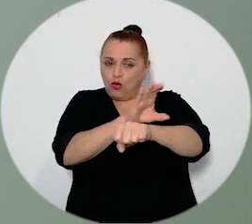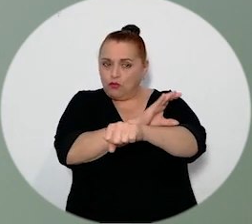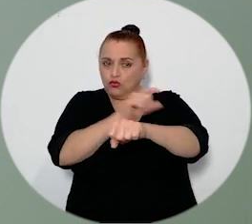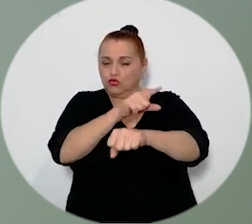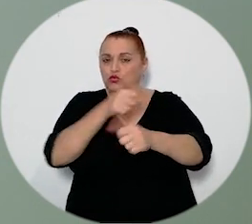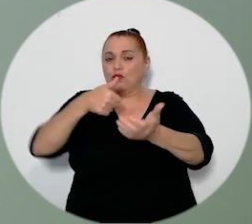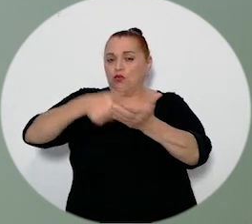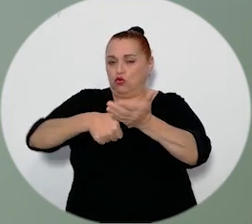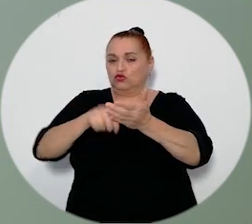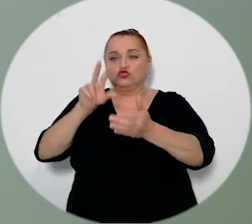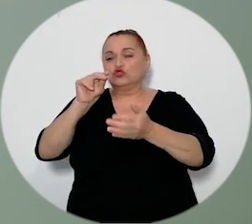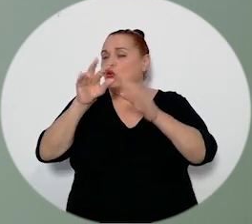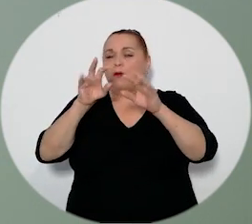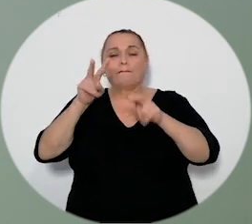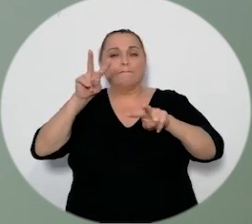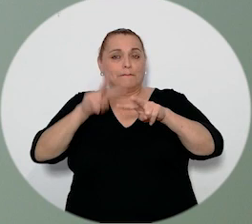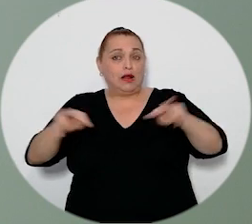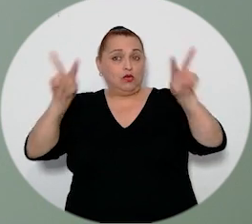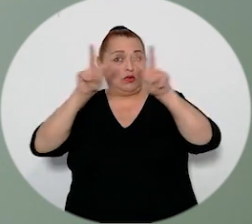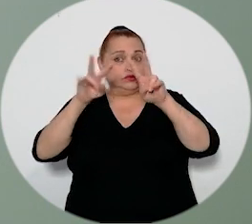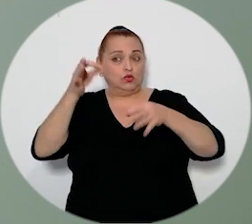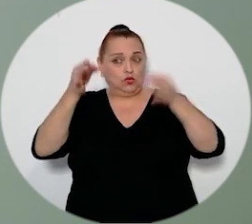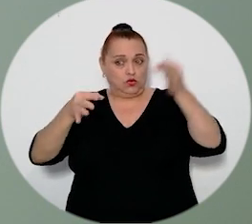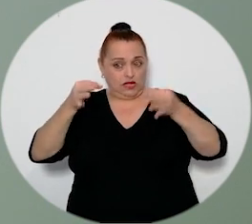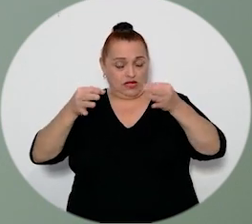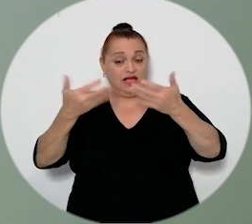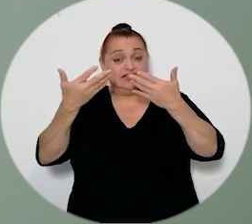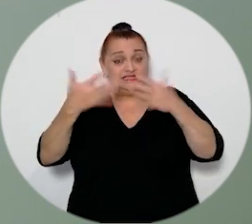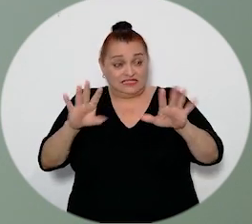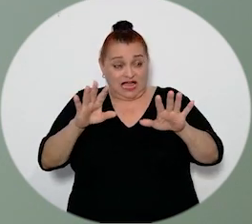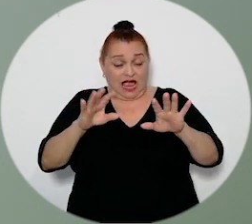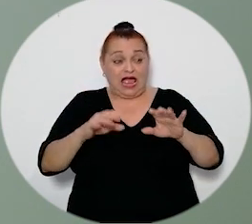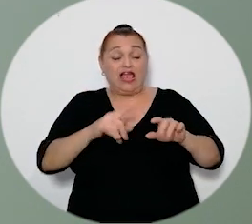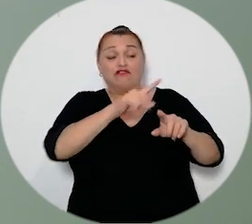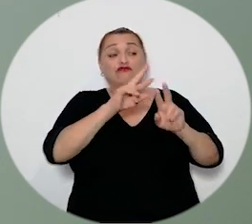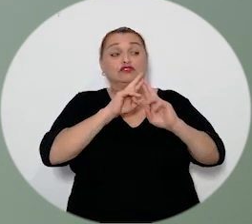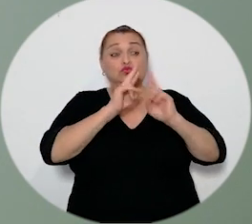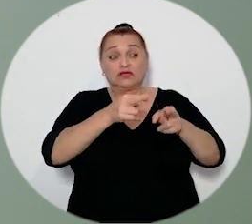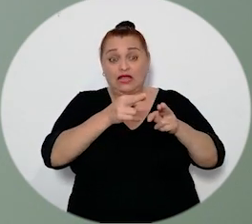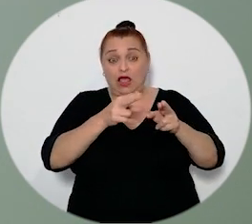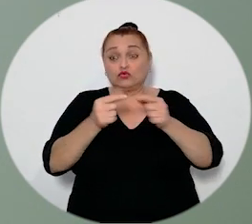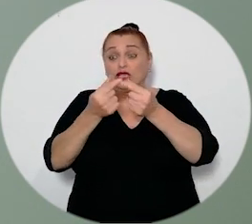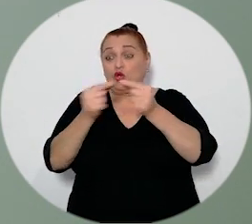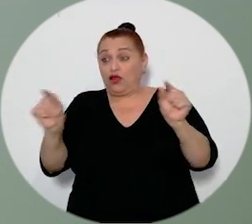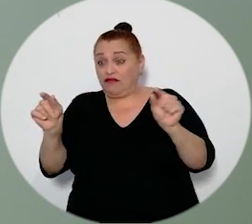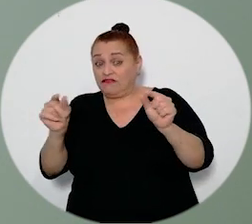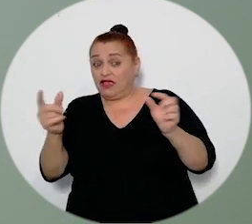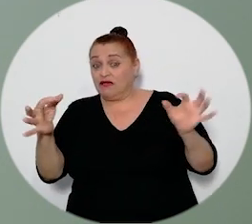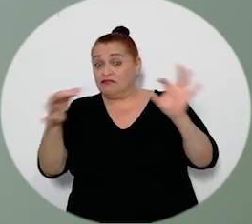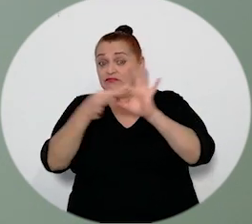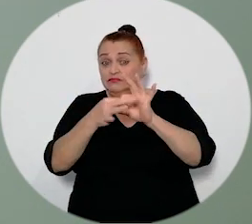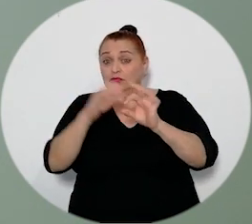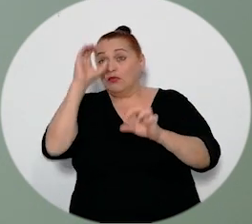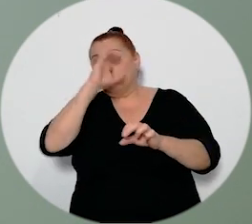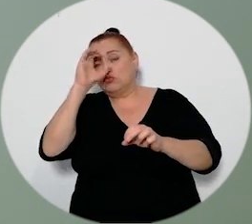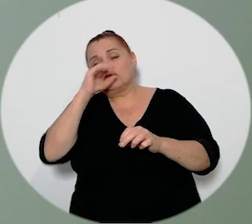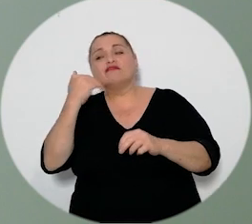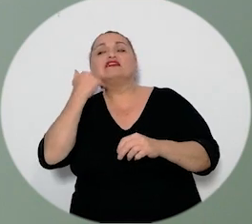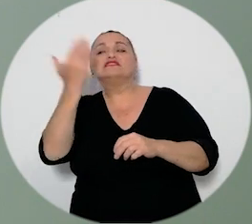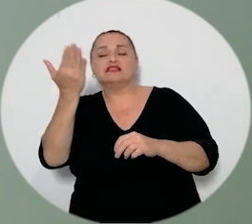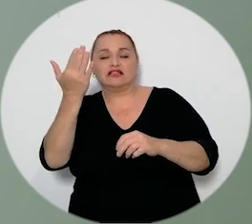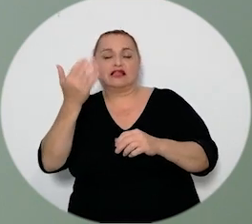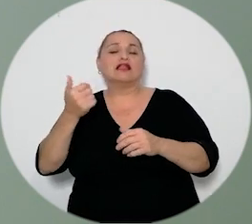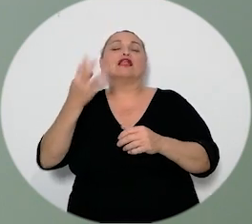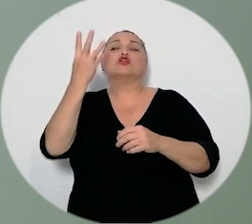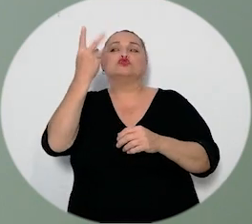no ya de su valoración jurídica, que al consolidar los resultados electorales con criterios geográficos, busca facilitar el trabajo en el